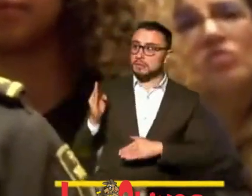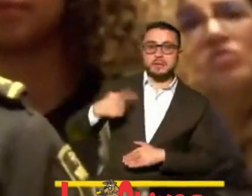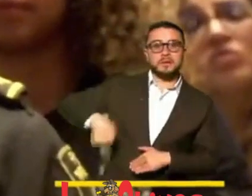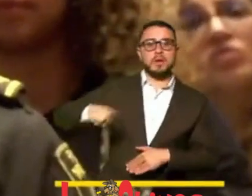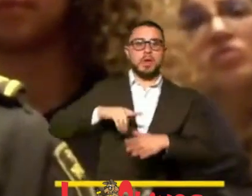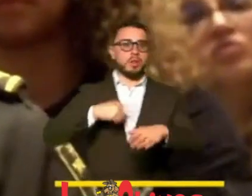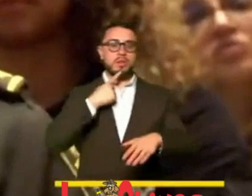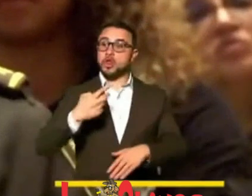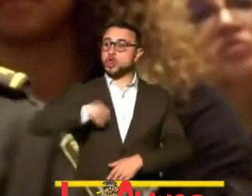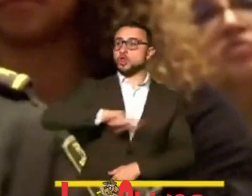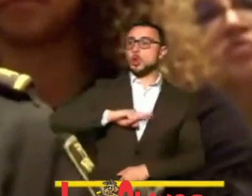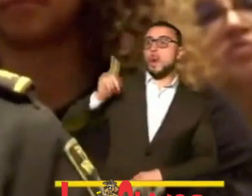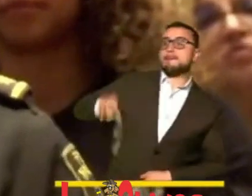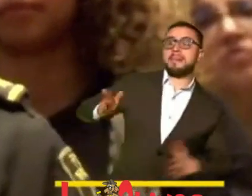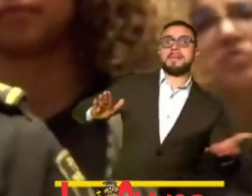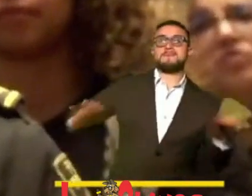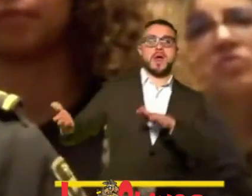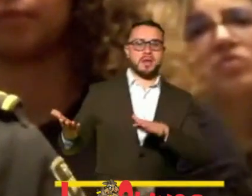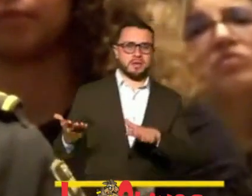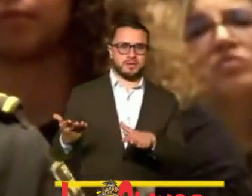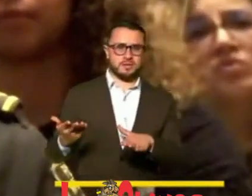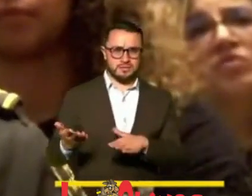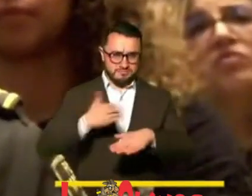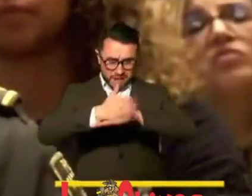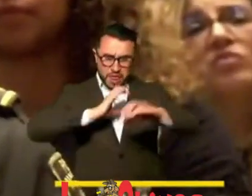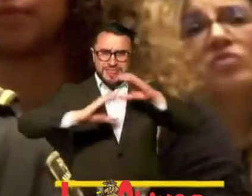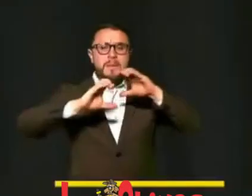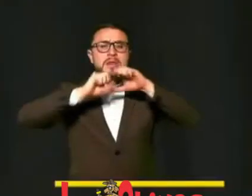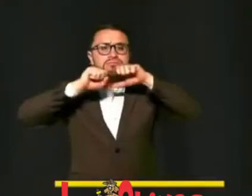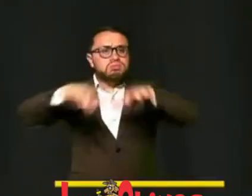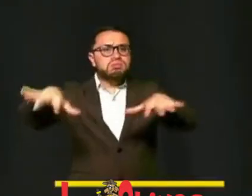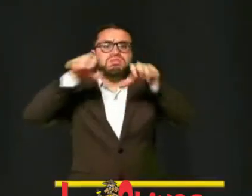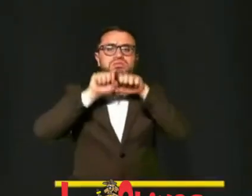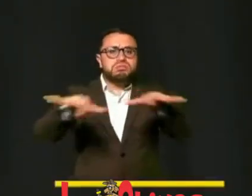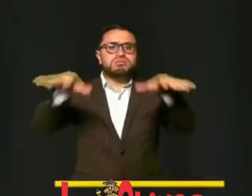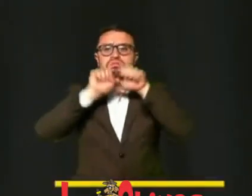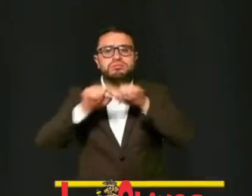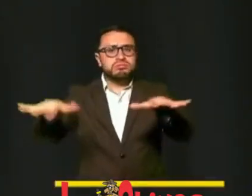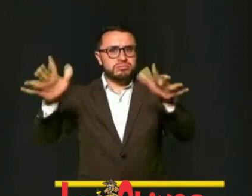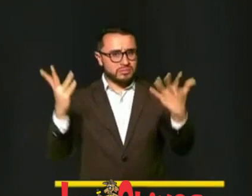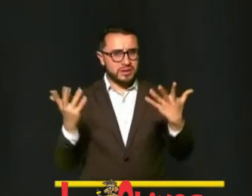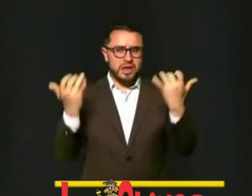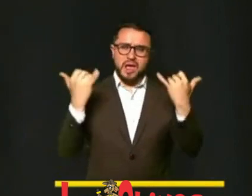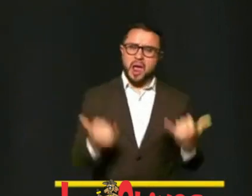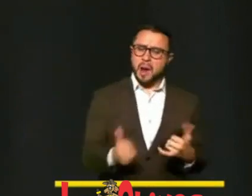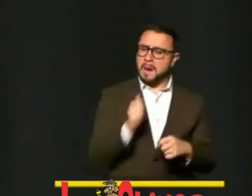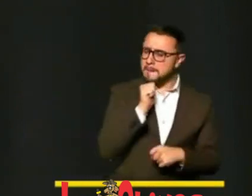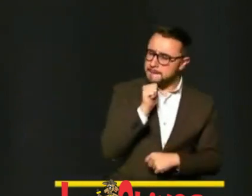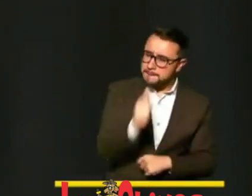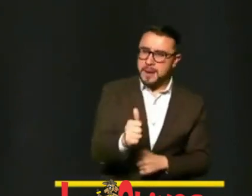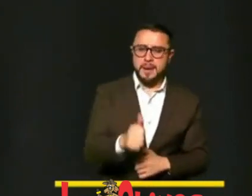diciendo que lo habíamos mandado a matar nosotros en la prensa ahora Estamos en algo